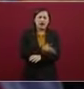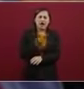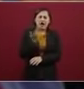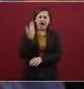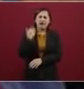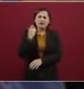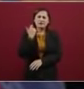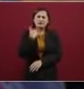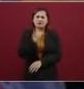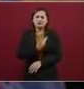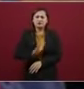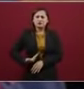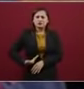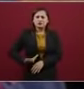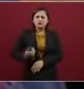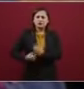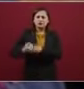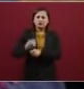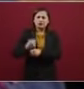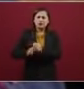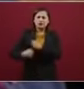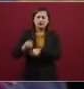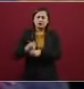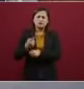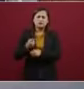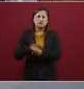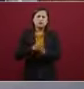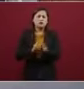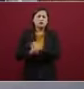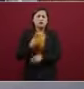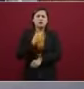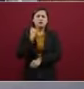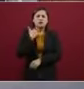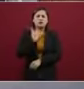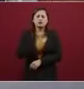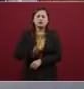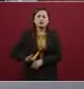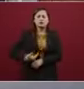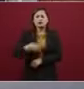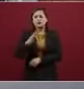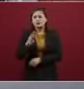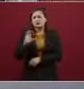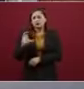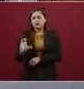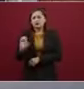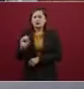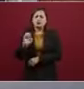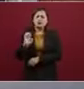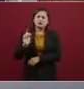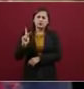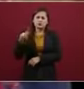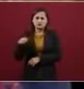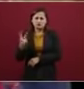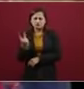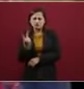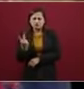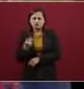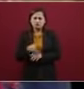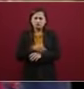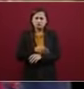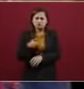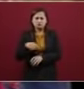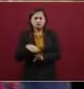tanto del expresidente Felipe Calderón como el expresidente Enrique Peña. Y esto sería evidentemente un fracaso para